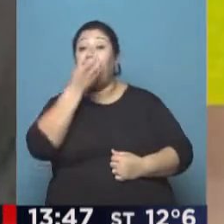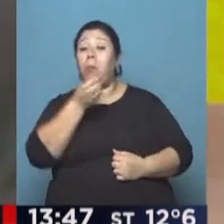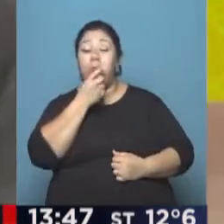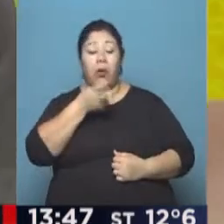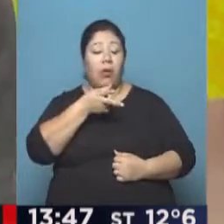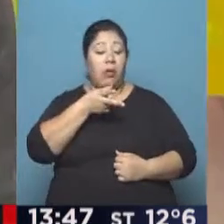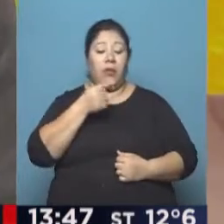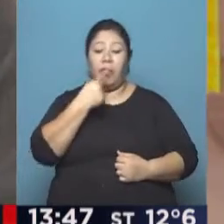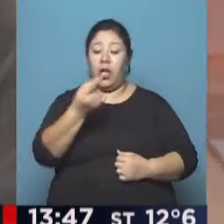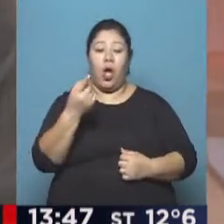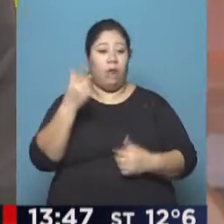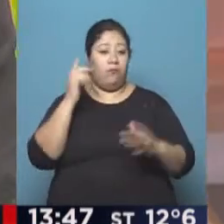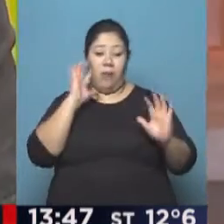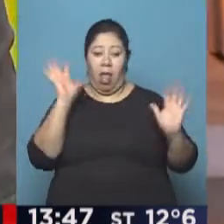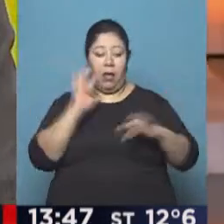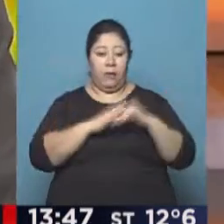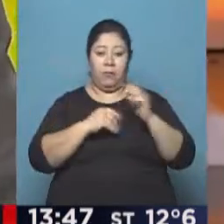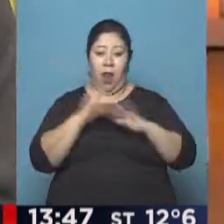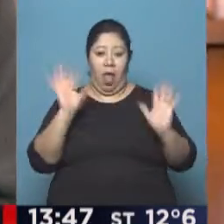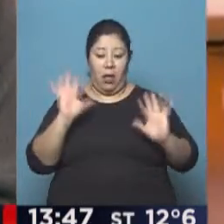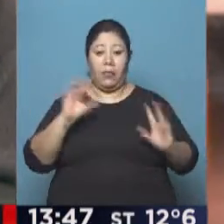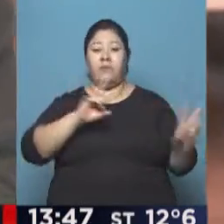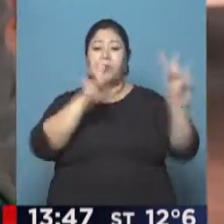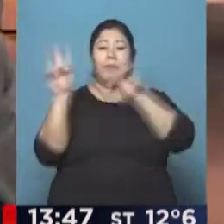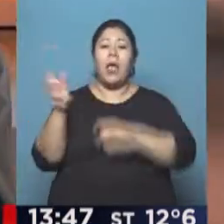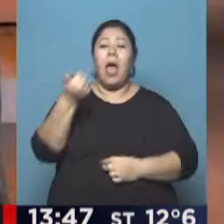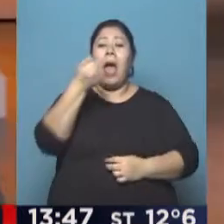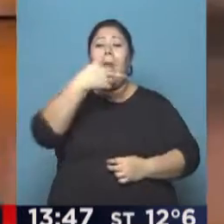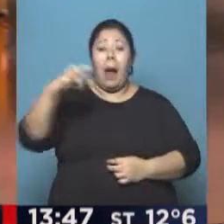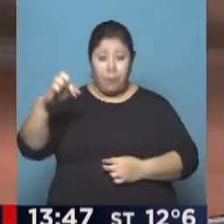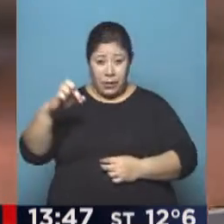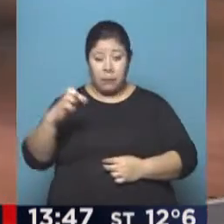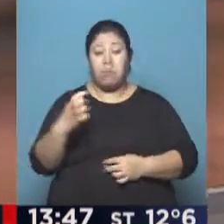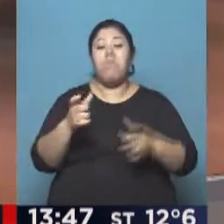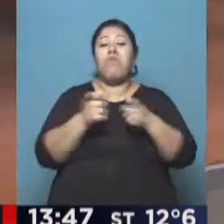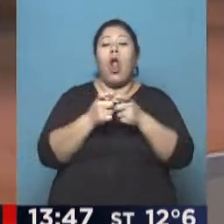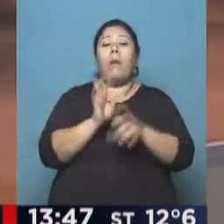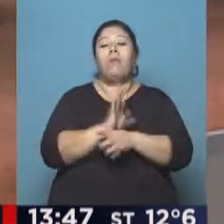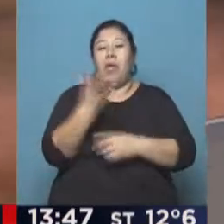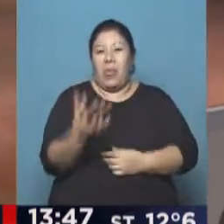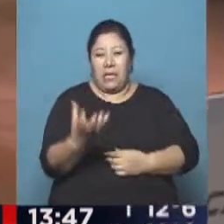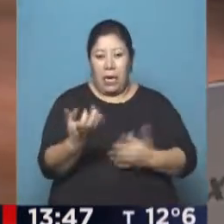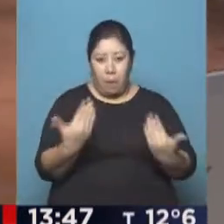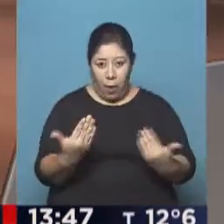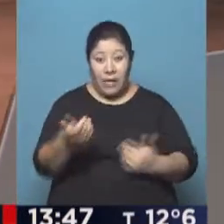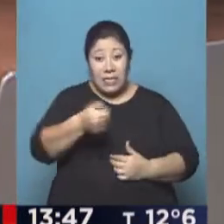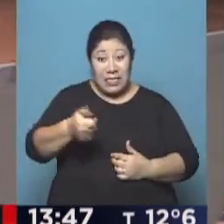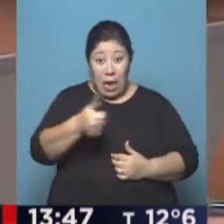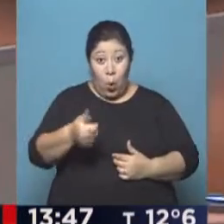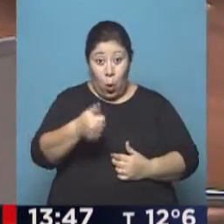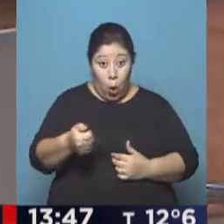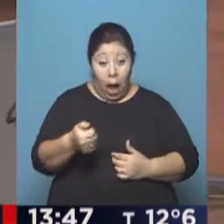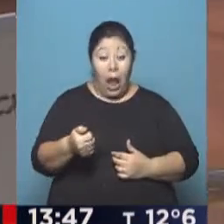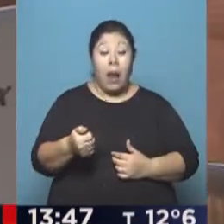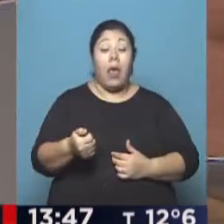Uno imagina que muchos sabrán qué es una aplicación para un teléfono celular, pero por las dudas te lo contamos. Son esos pequeños programas que se pueden bajar y se pueden utilizar a través de